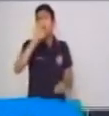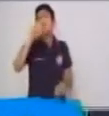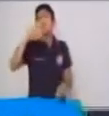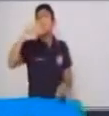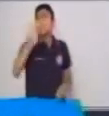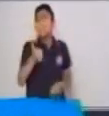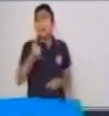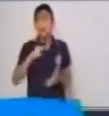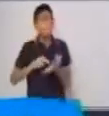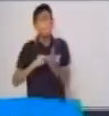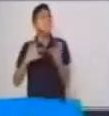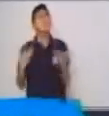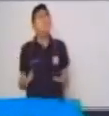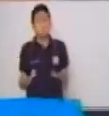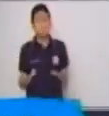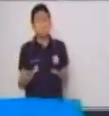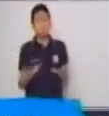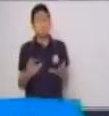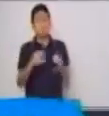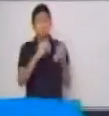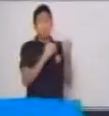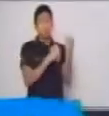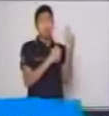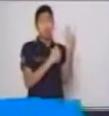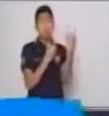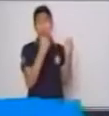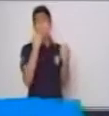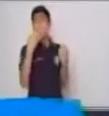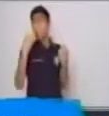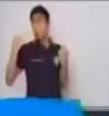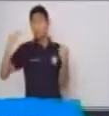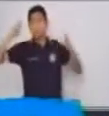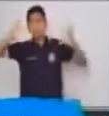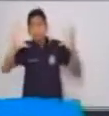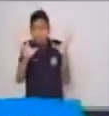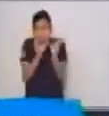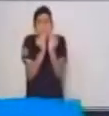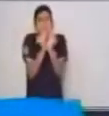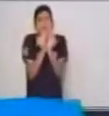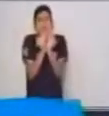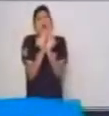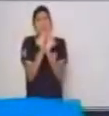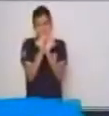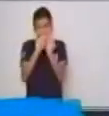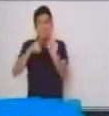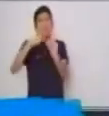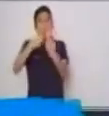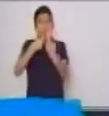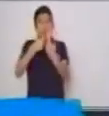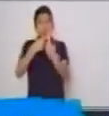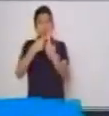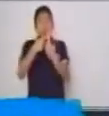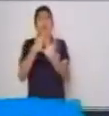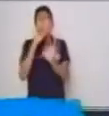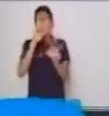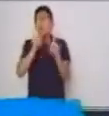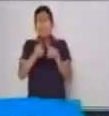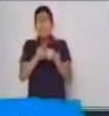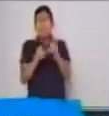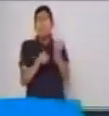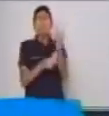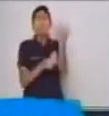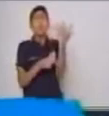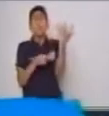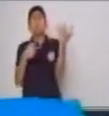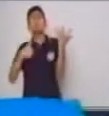Muy bien. Es una agrupación o también donde yo puedo agregar